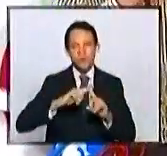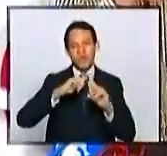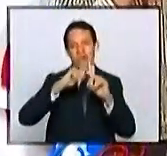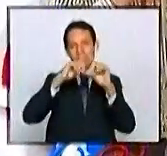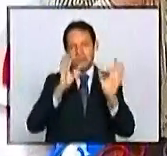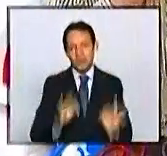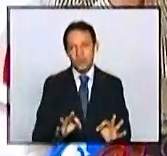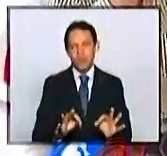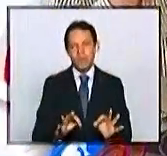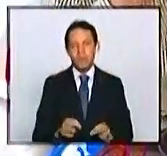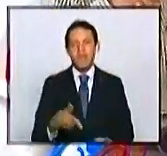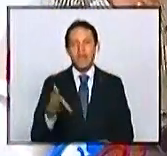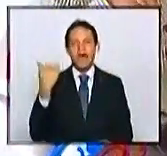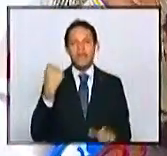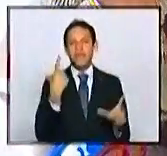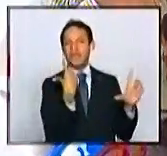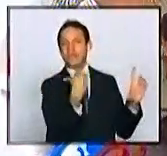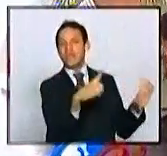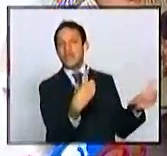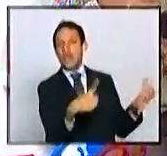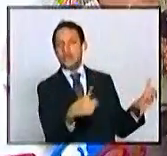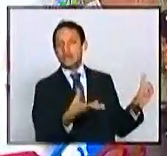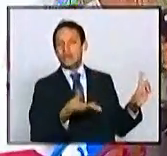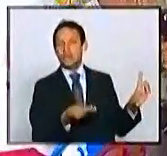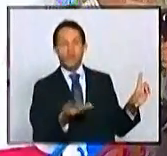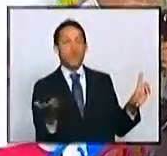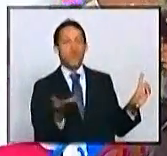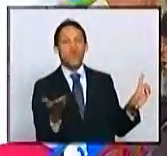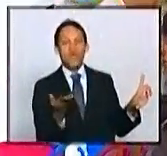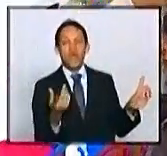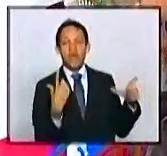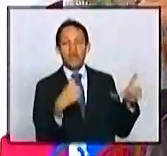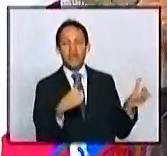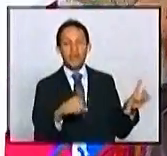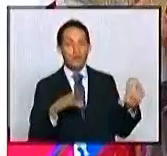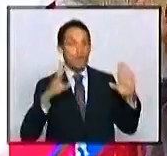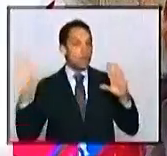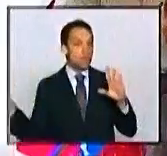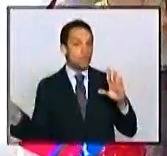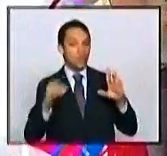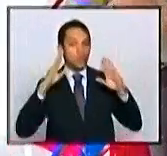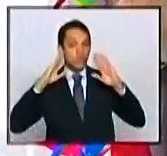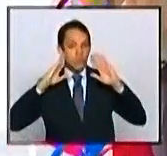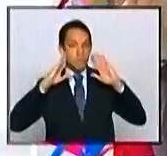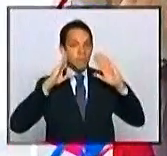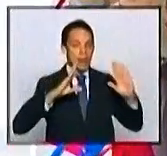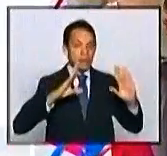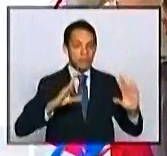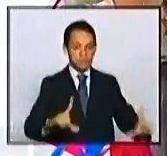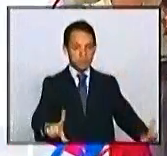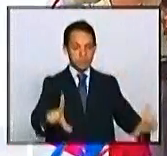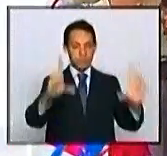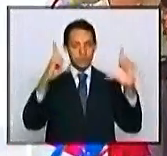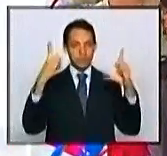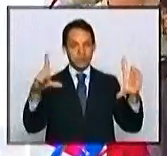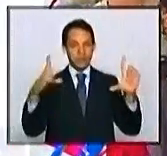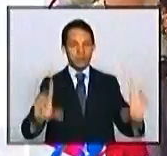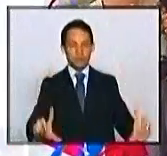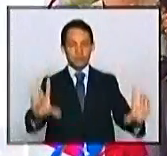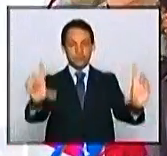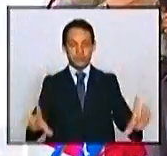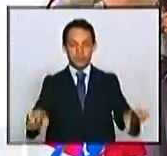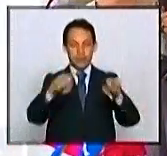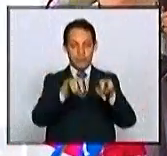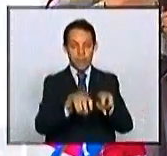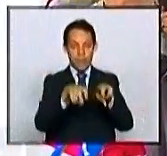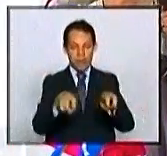anteriormente el televisor en la casa, en la familia, era el centro de unión y era el centro de compartir y era el centro de ver